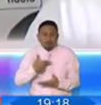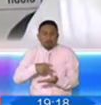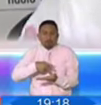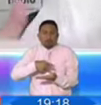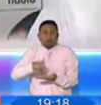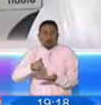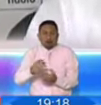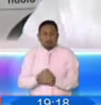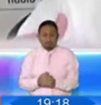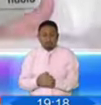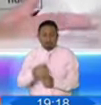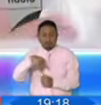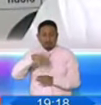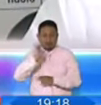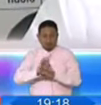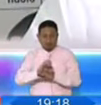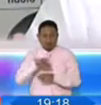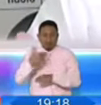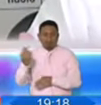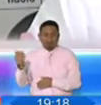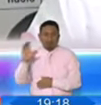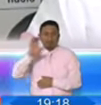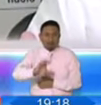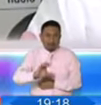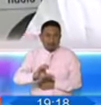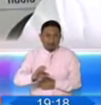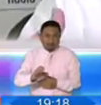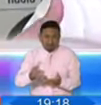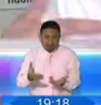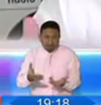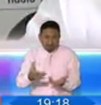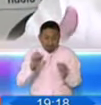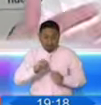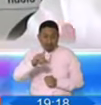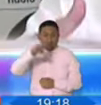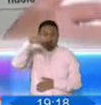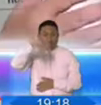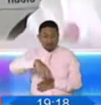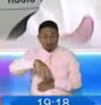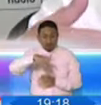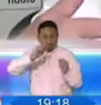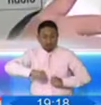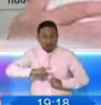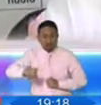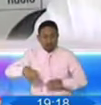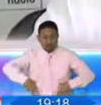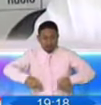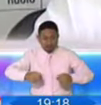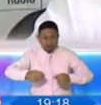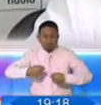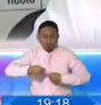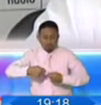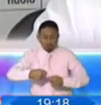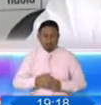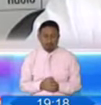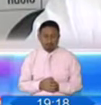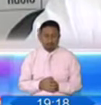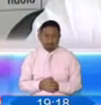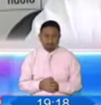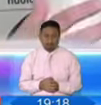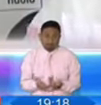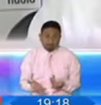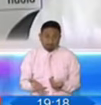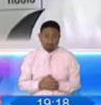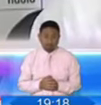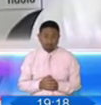haya dinero en el país para que el Estado pueda afrontar sus compromisos